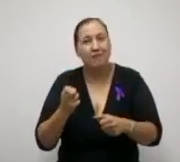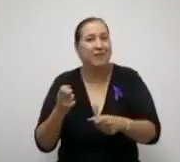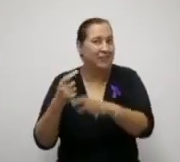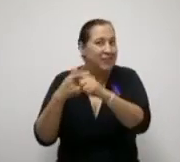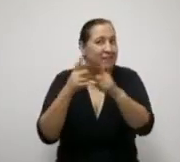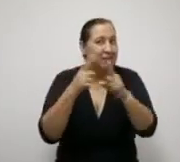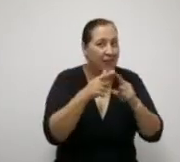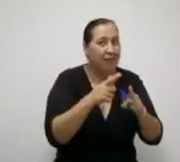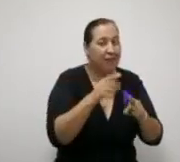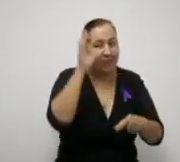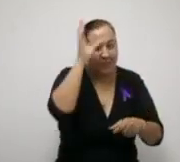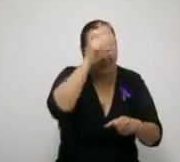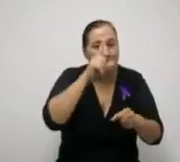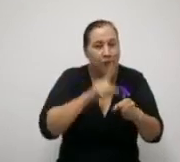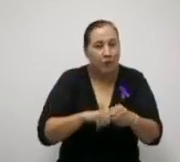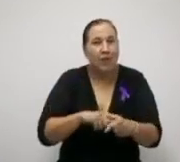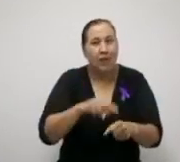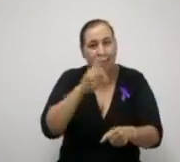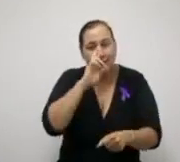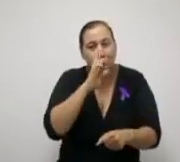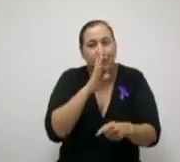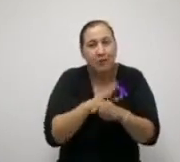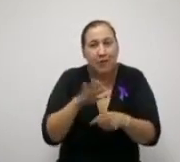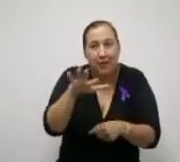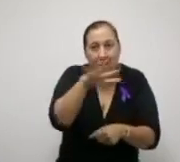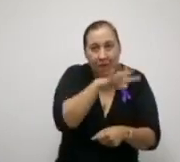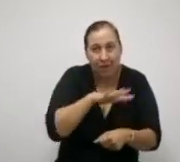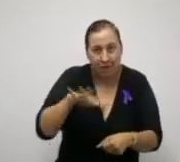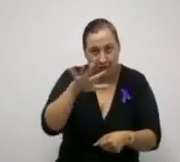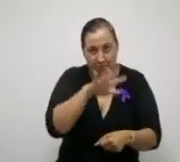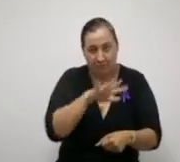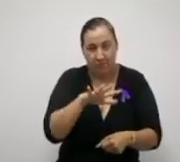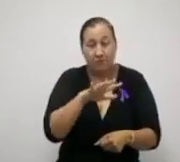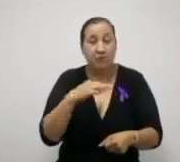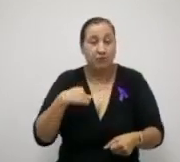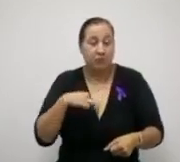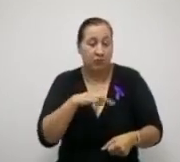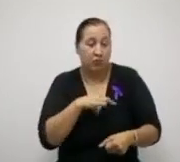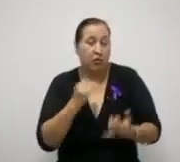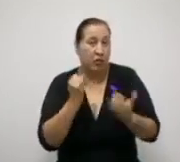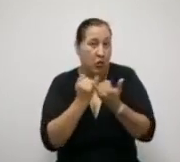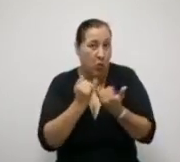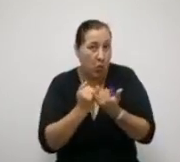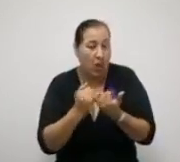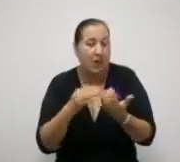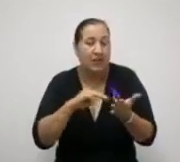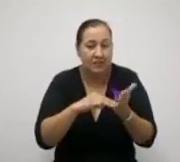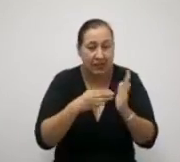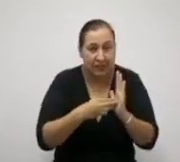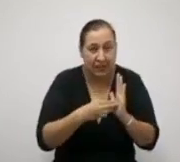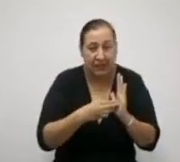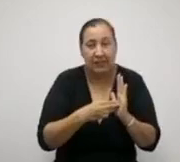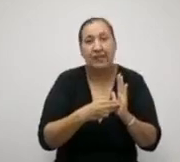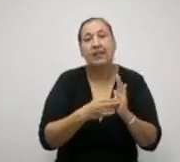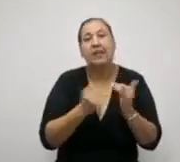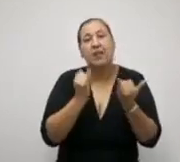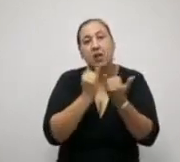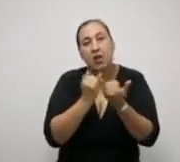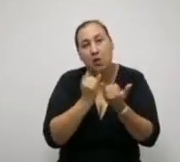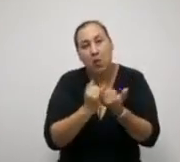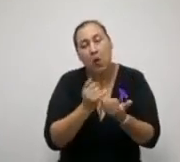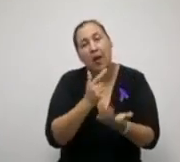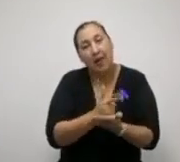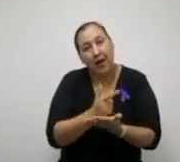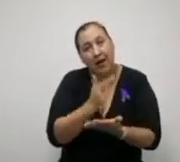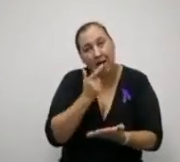esta cultura de corresponsabilidad. Por ello, recuerden nuestro kit de estrategias para poder prevenir el agravarnos, que el que se complique